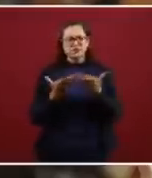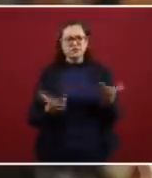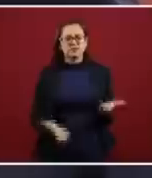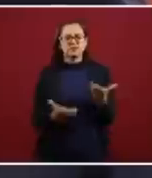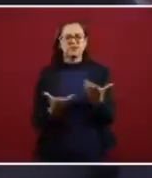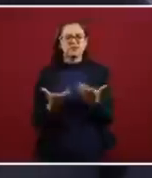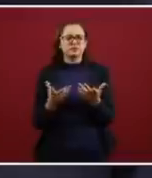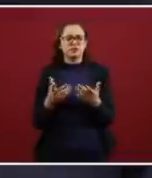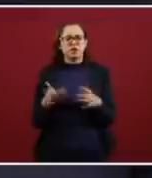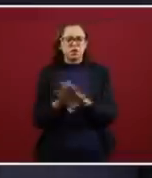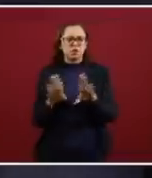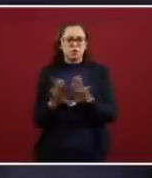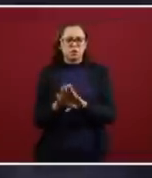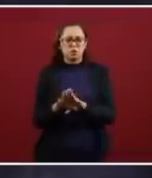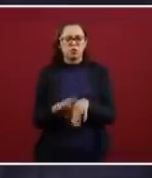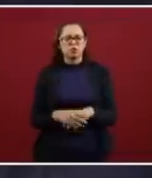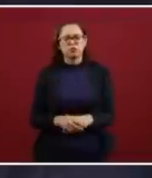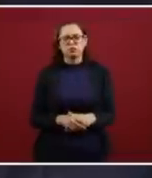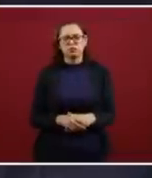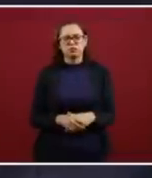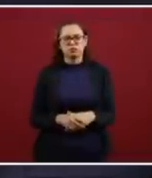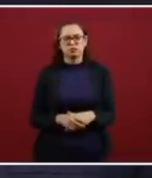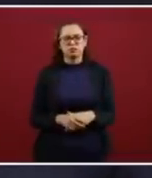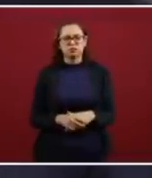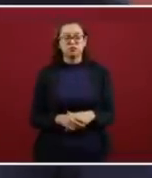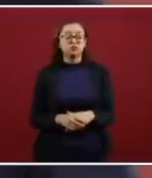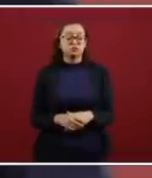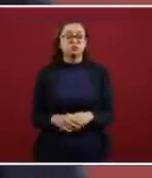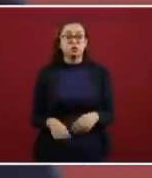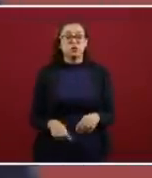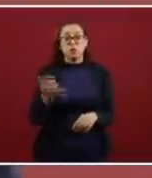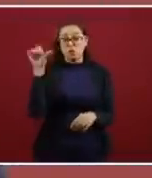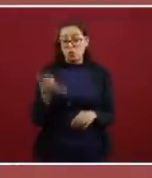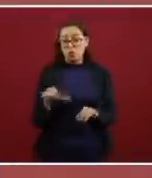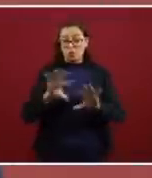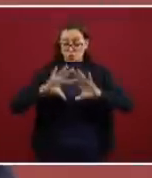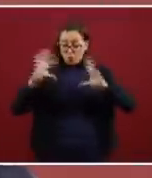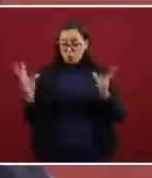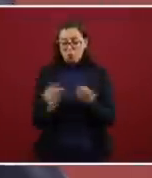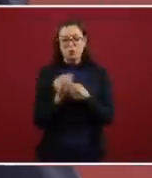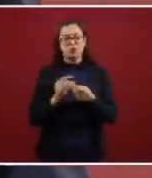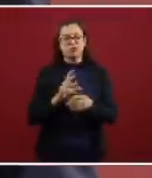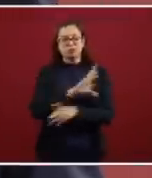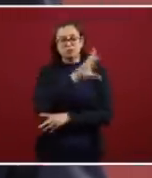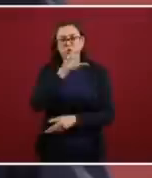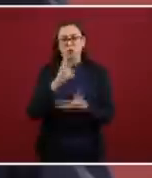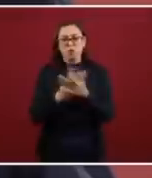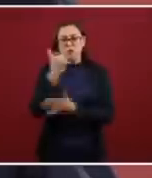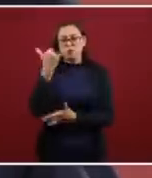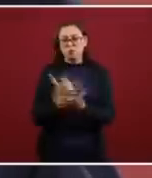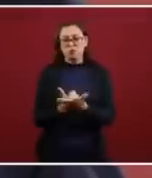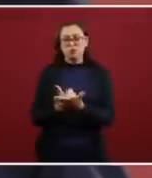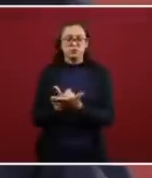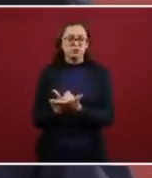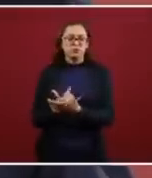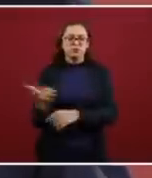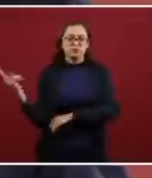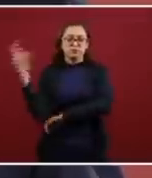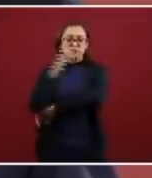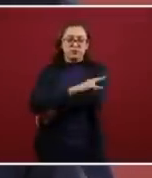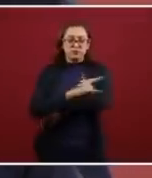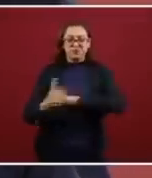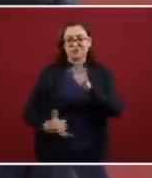ese respecto? Gracias. Hoy se habla de todo el proyecto en su conjunto. No puede hacerse el